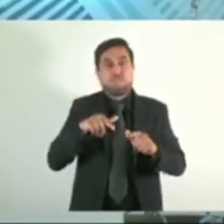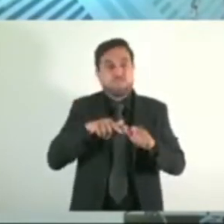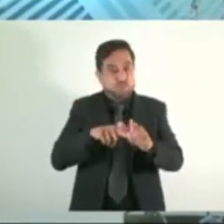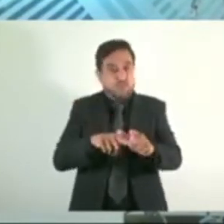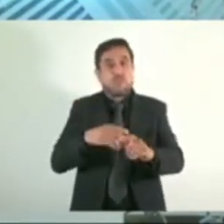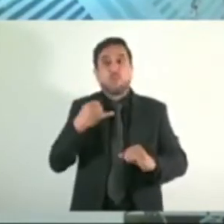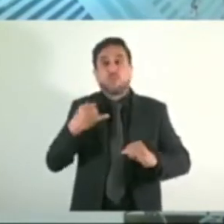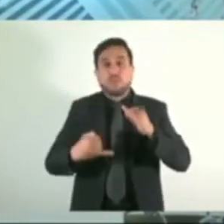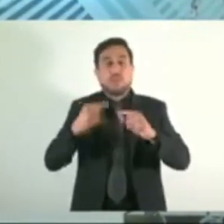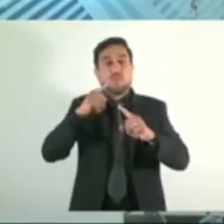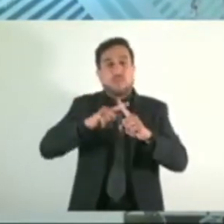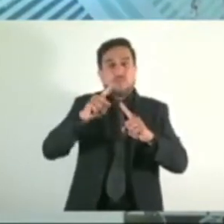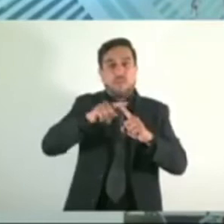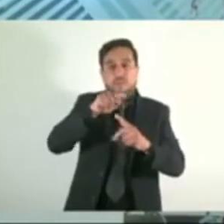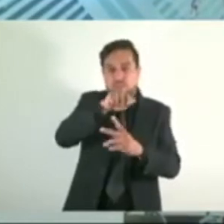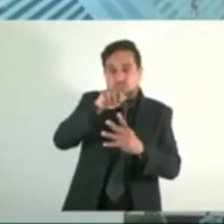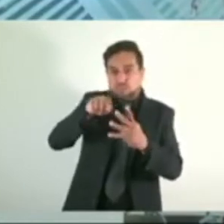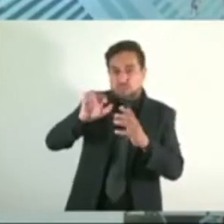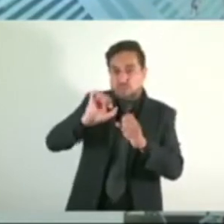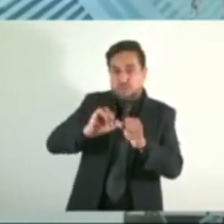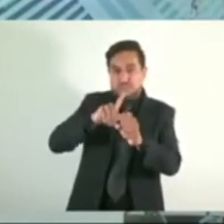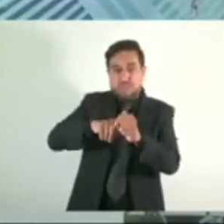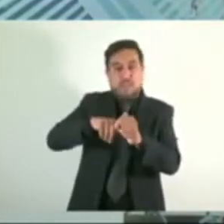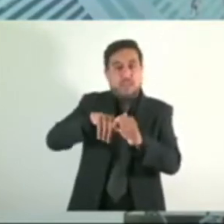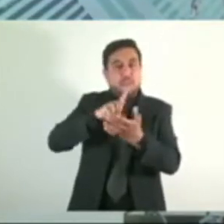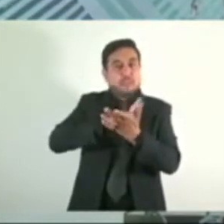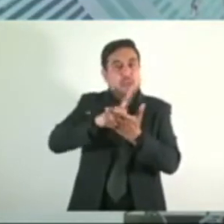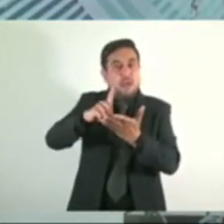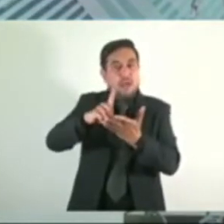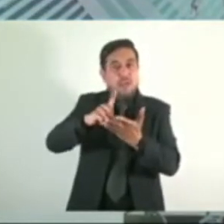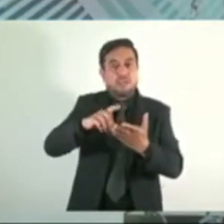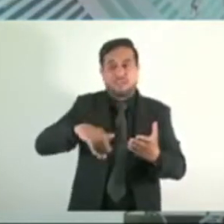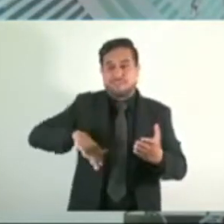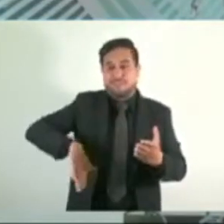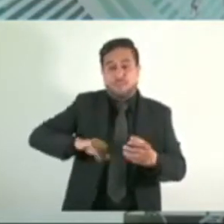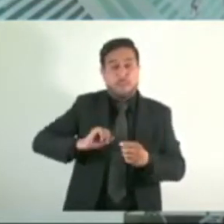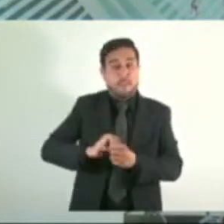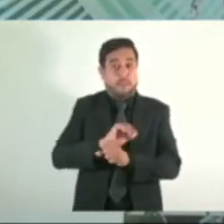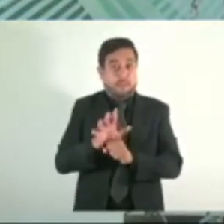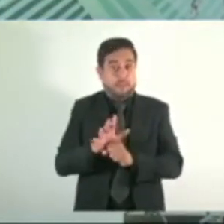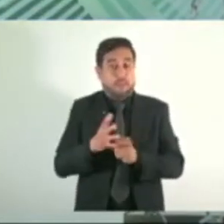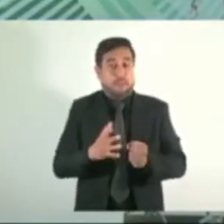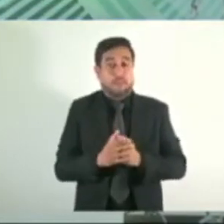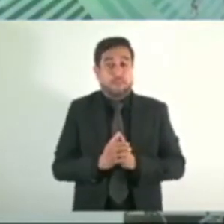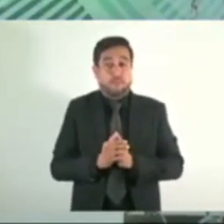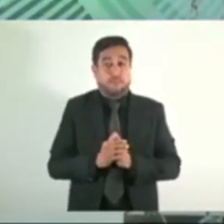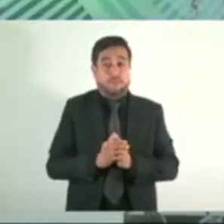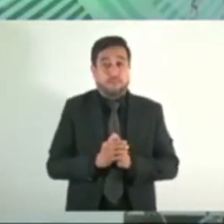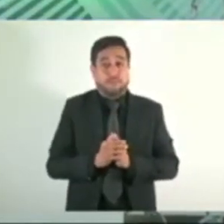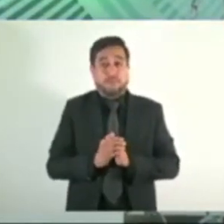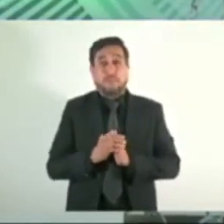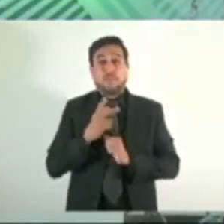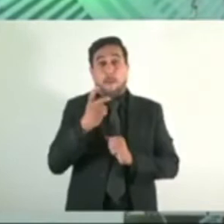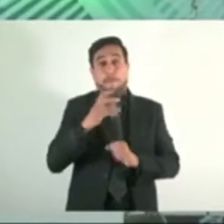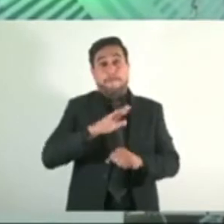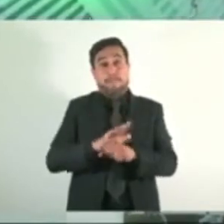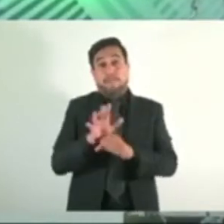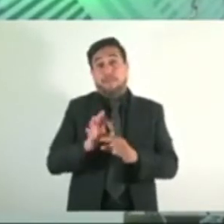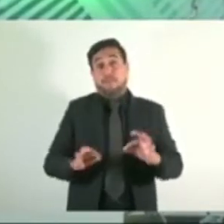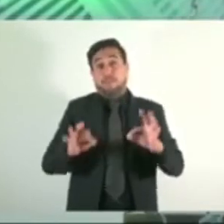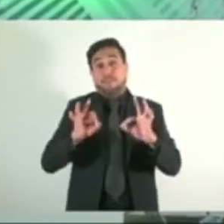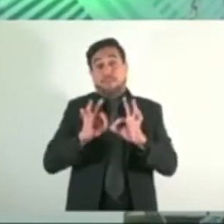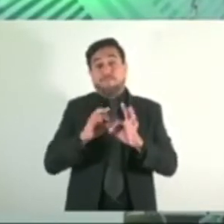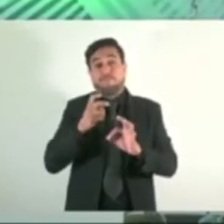en las diversas especialidades del derecho durante estos meses de pandemia. Esto cobra mayor relevancia cuando se trata de